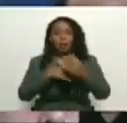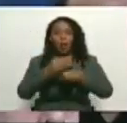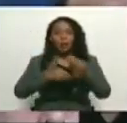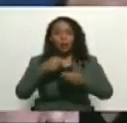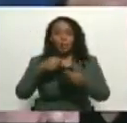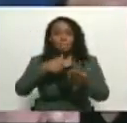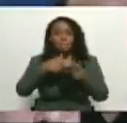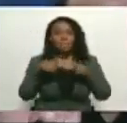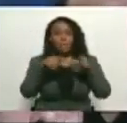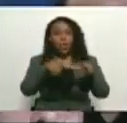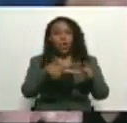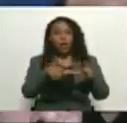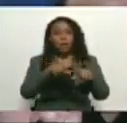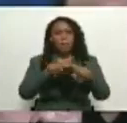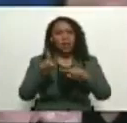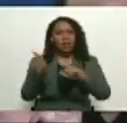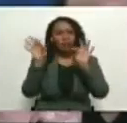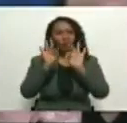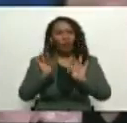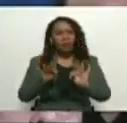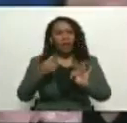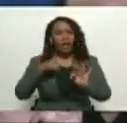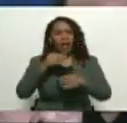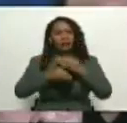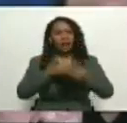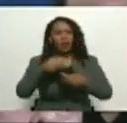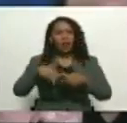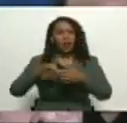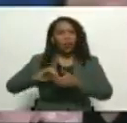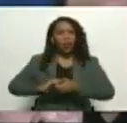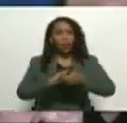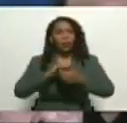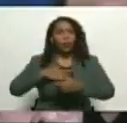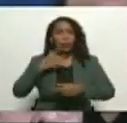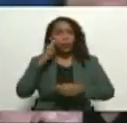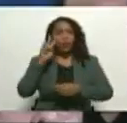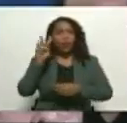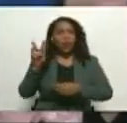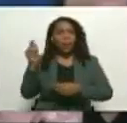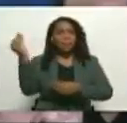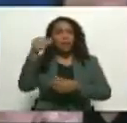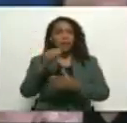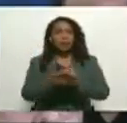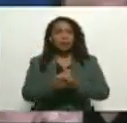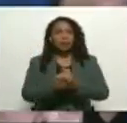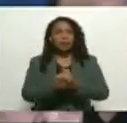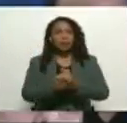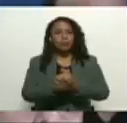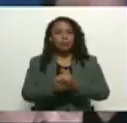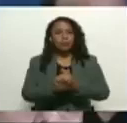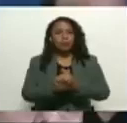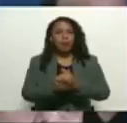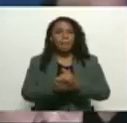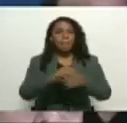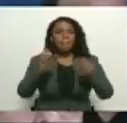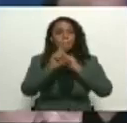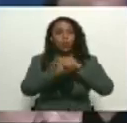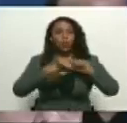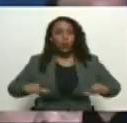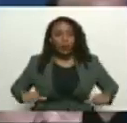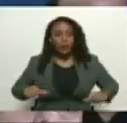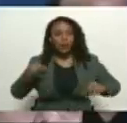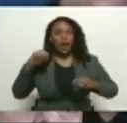certificados, presidente. Pero este fenómeno que se está dando en Trujillo, pudiéramos extenderlo a Portuguesa, a Guárico, a parte de